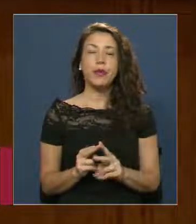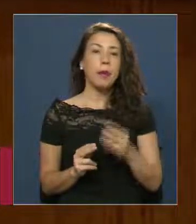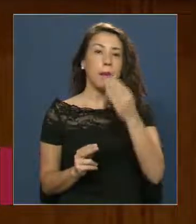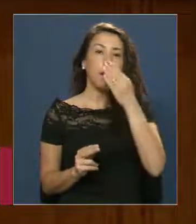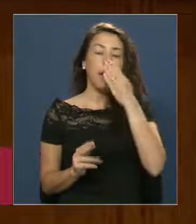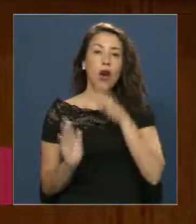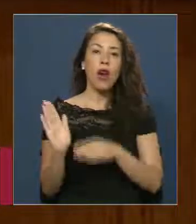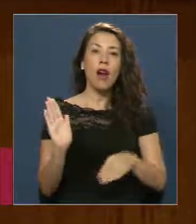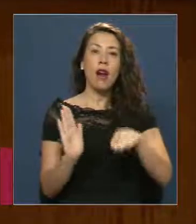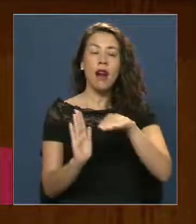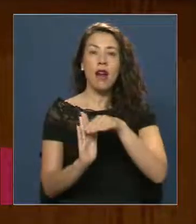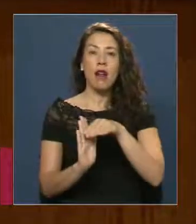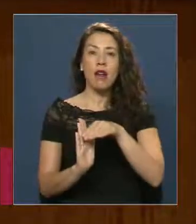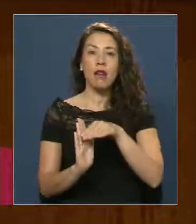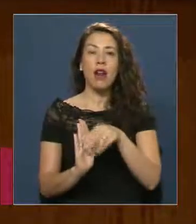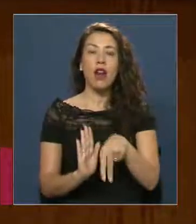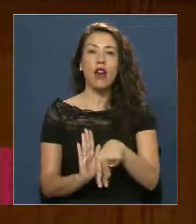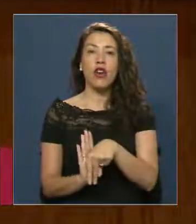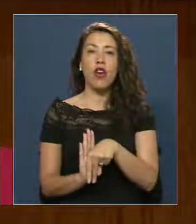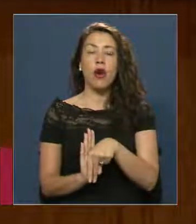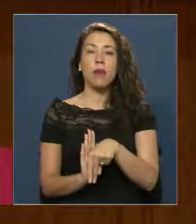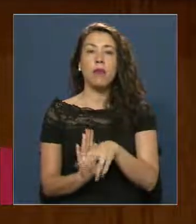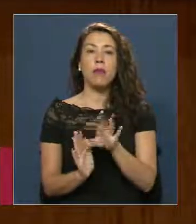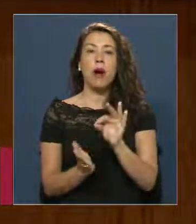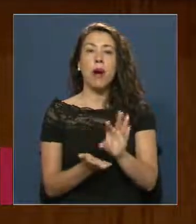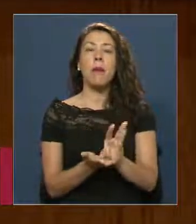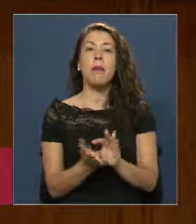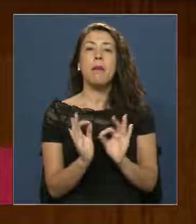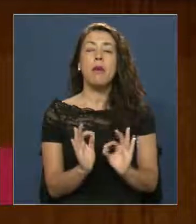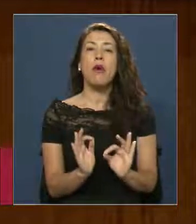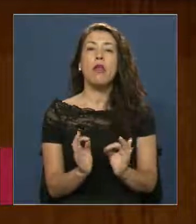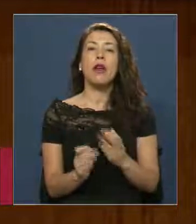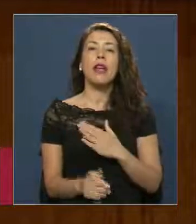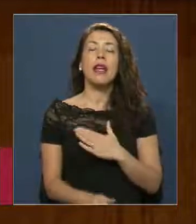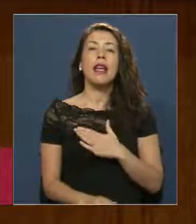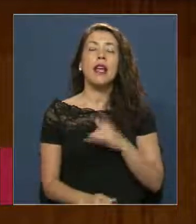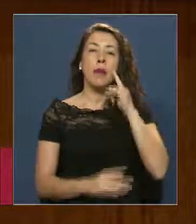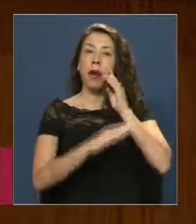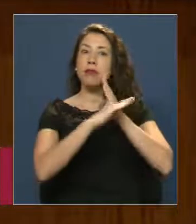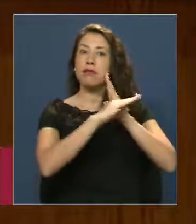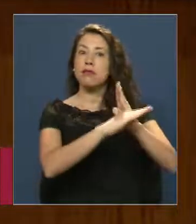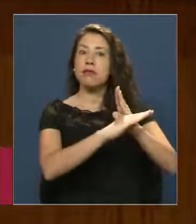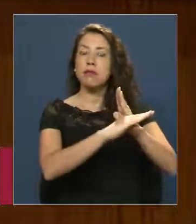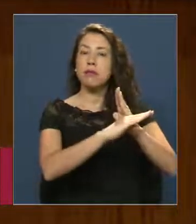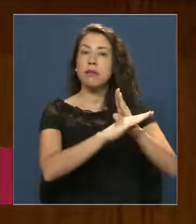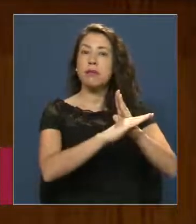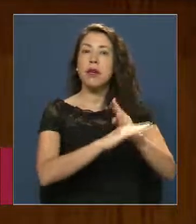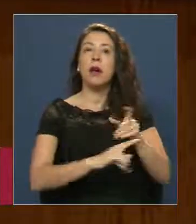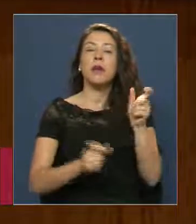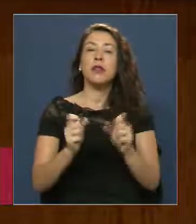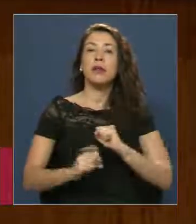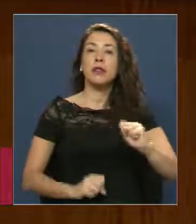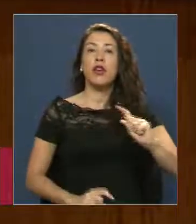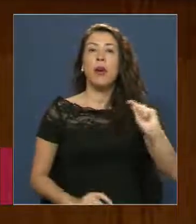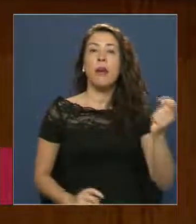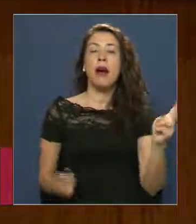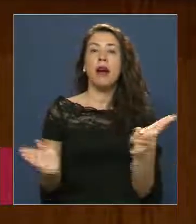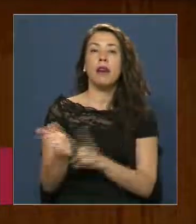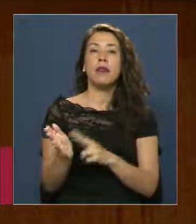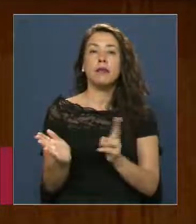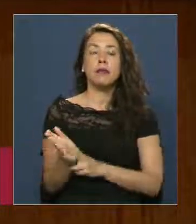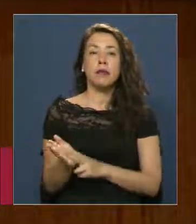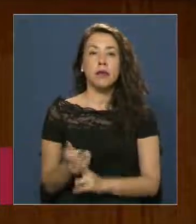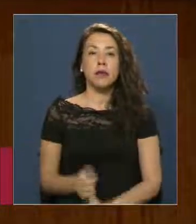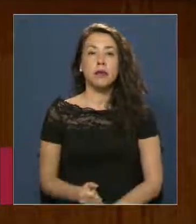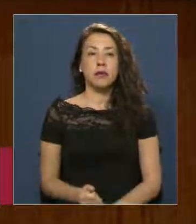mejores estándares y normas modelos tendientes a evitar la evasión y la